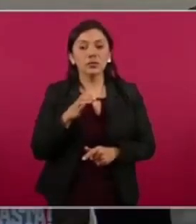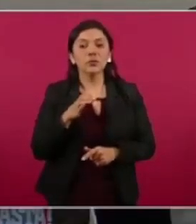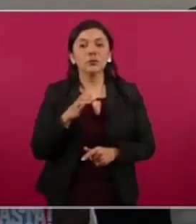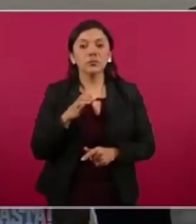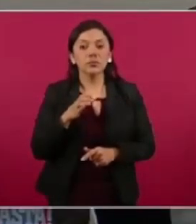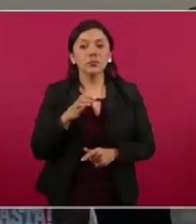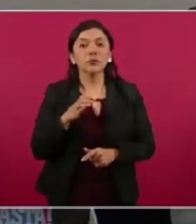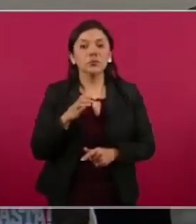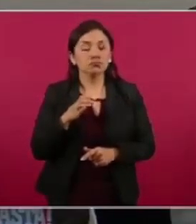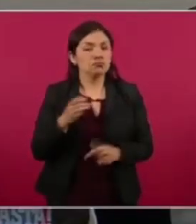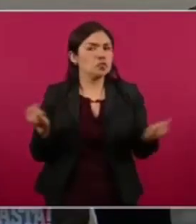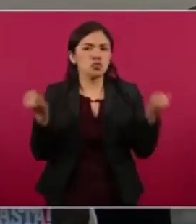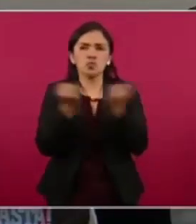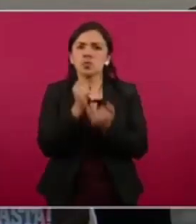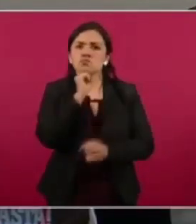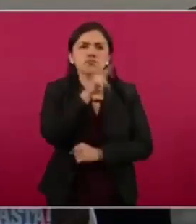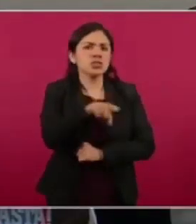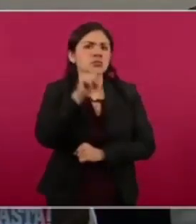lo mismo,